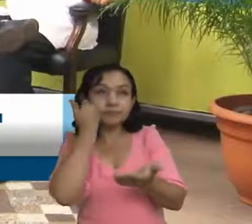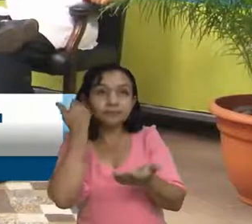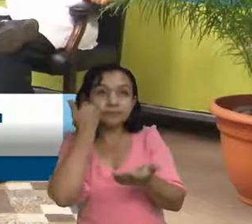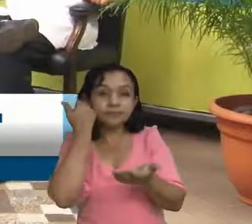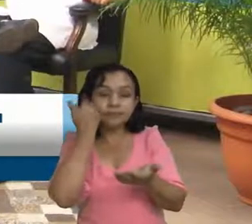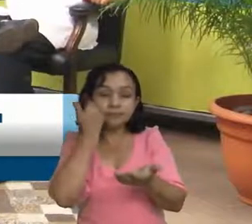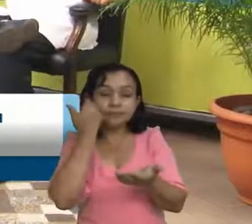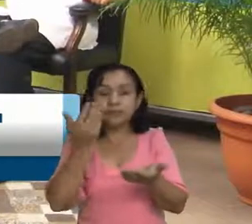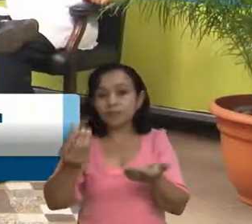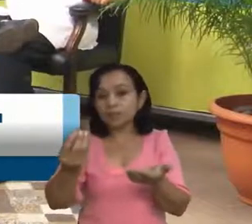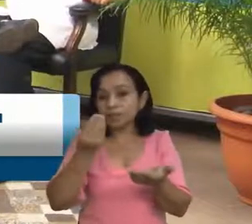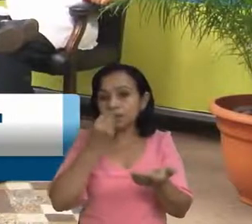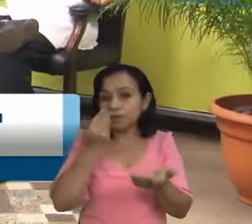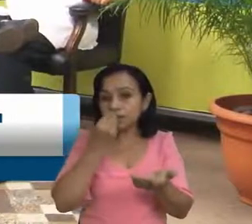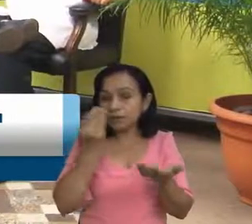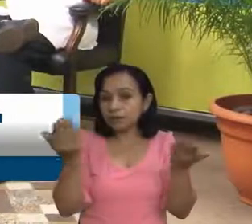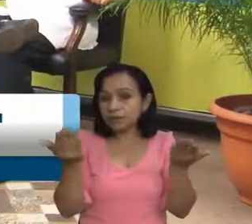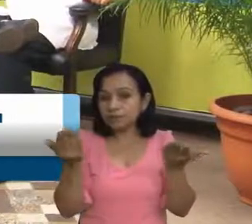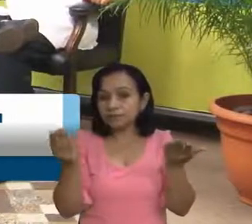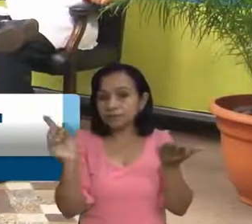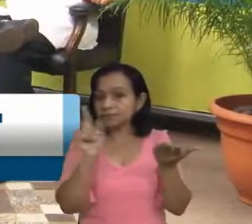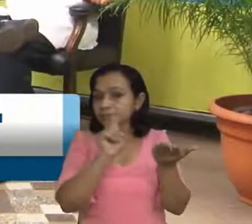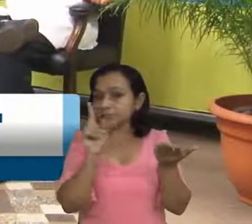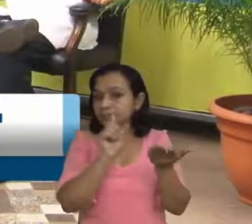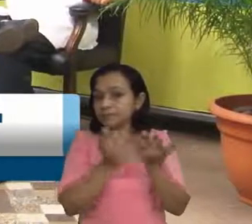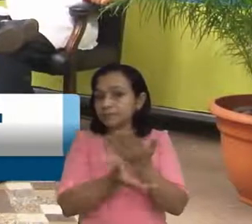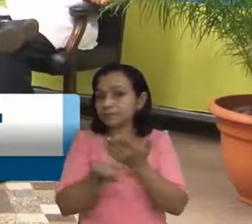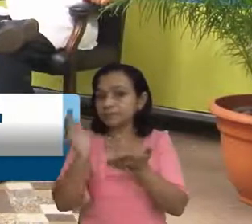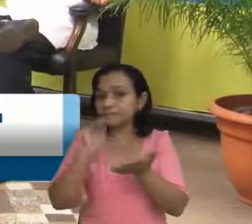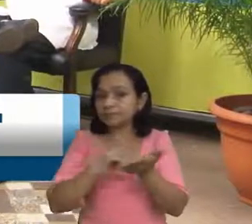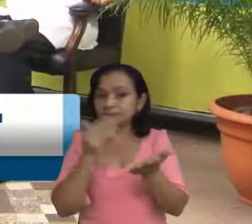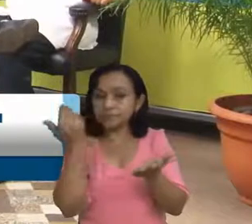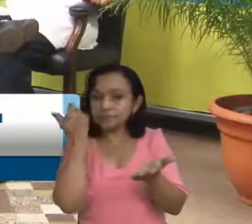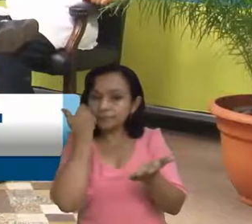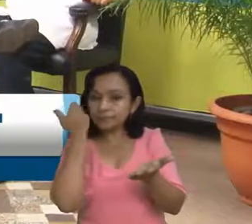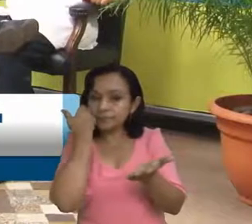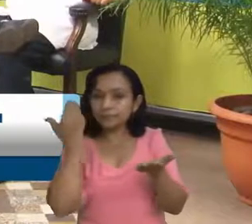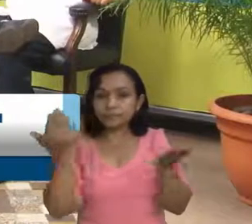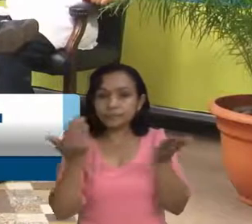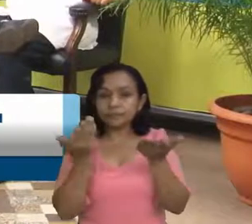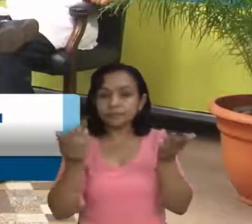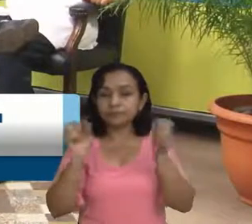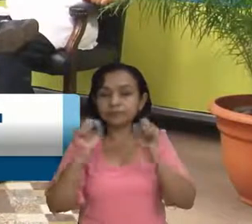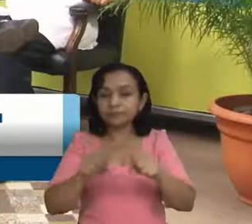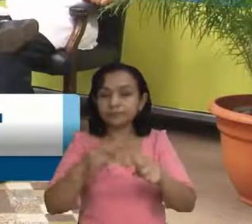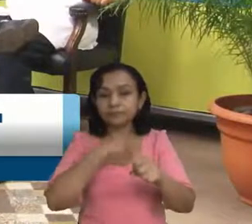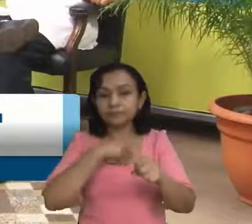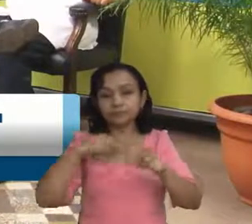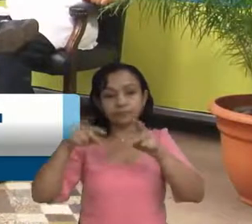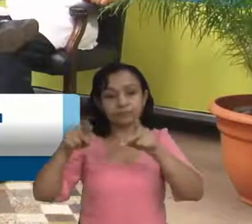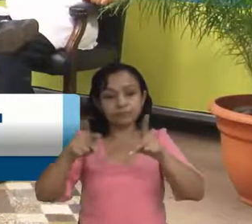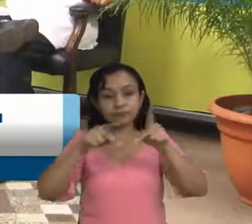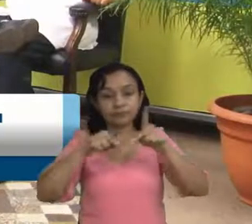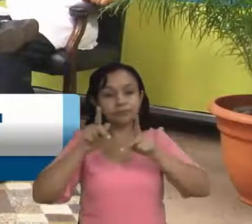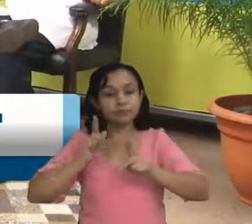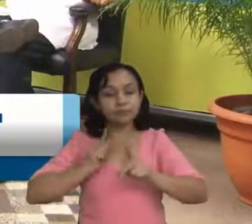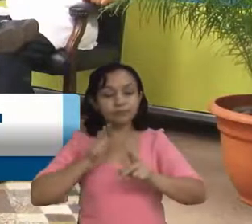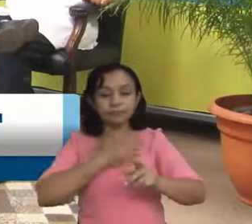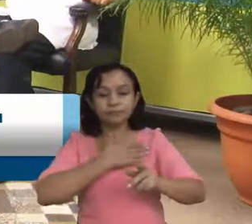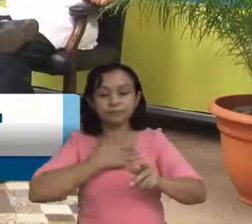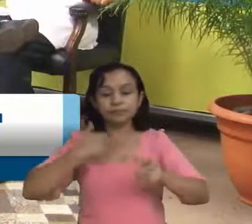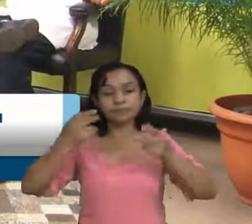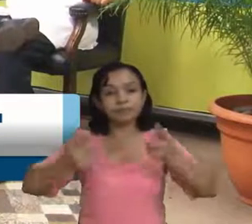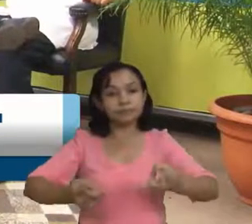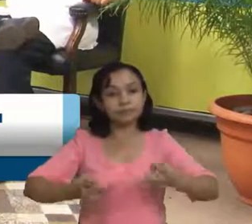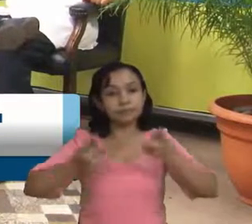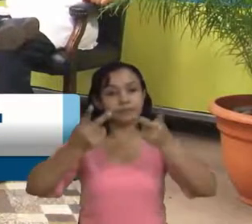la alimentación para no volver a caer en este mismo cuadro, en esta misma alteración? Esta persona tiene que tener una mejor calidad de vida en cuanto,